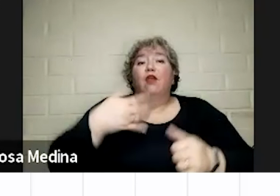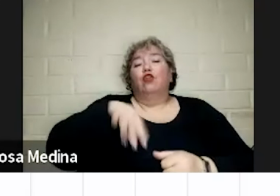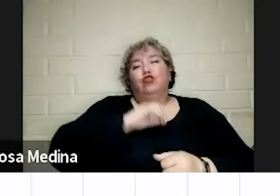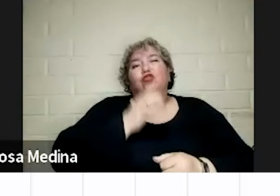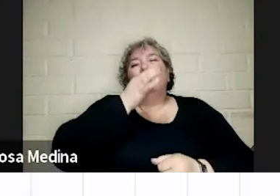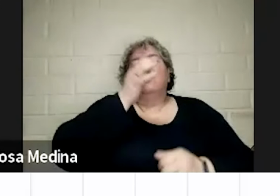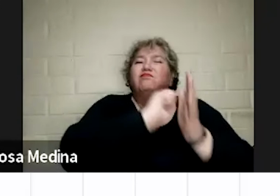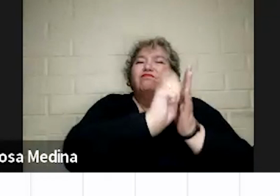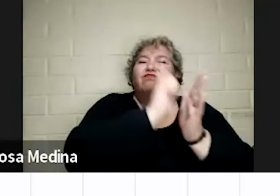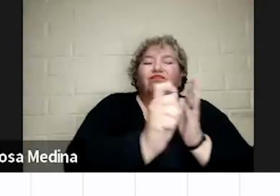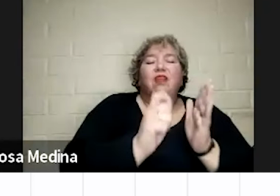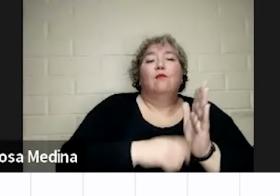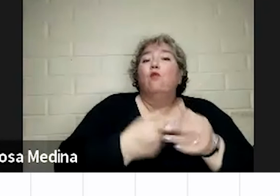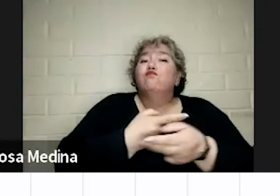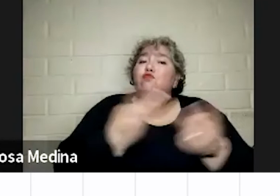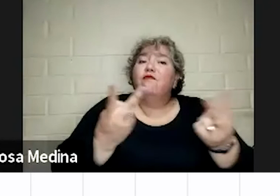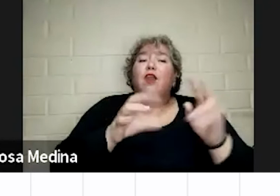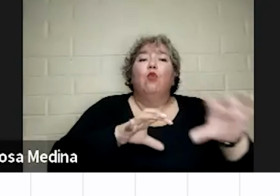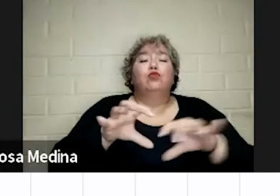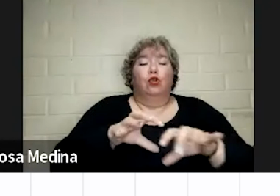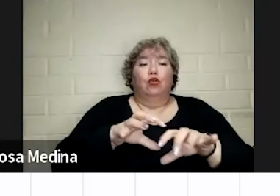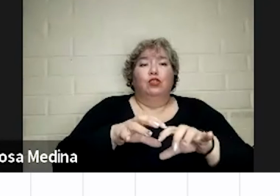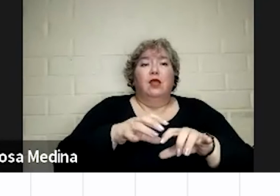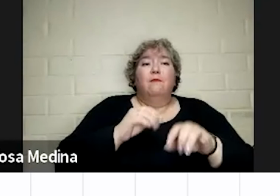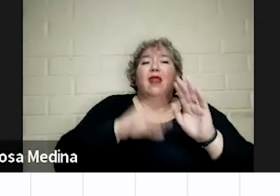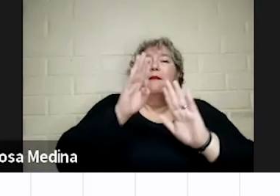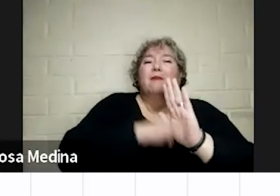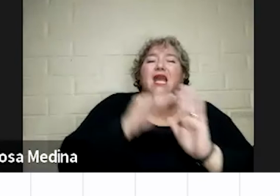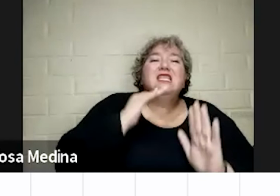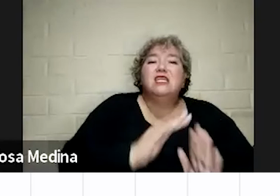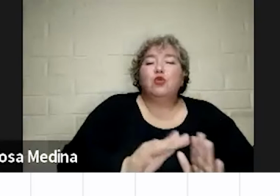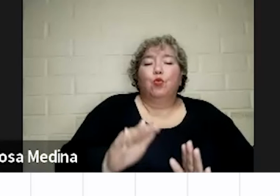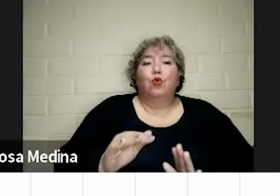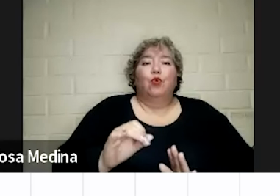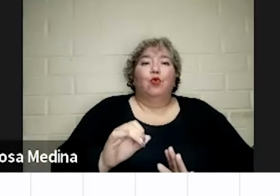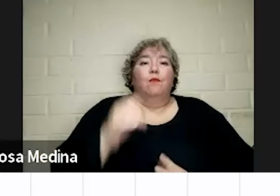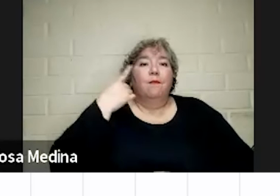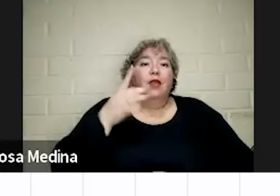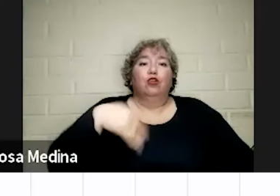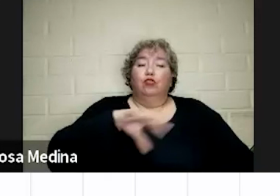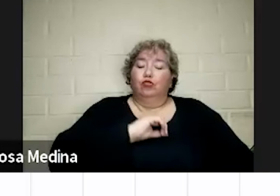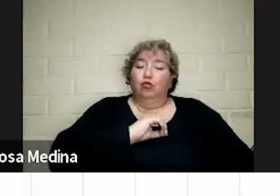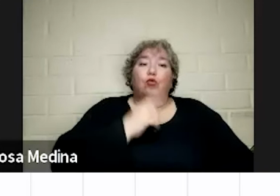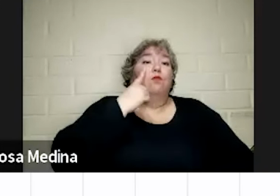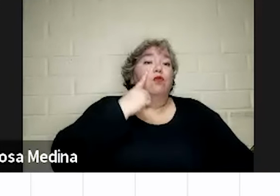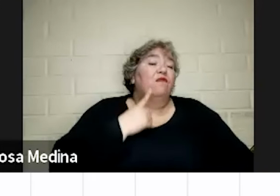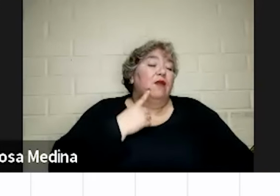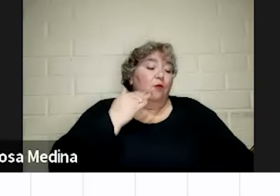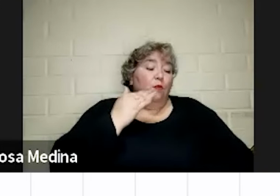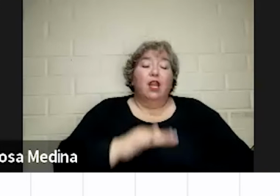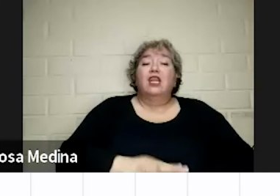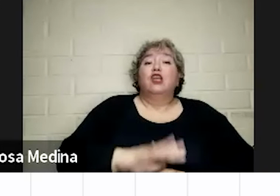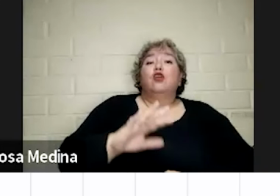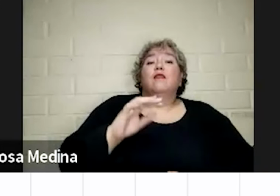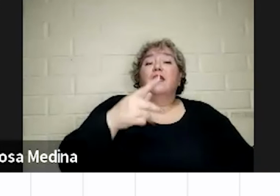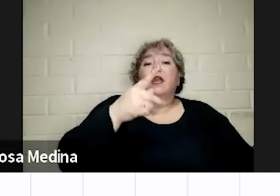hemos publicado hartas cosas de los juegos que hemos hecho más para niños pequeños, pero como les digo, nosotros probamos ese programa de juegos con niños de kinder, pero ahora lo